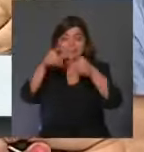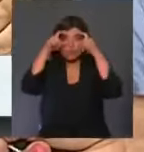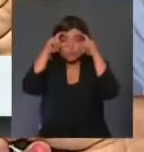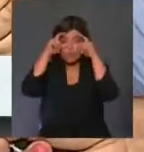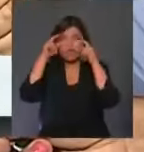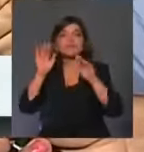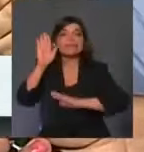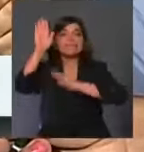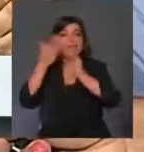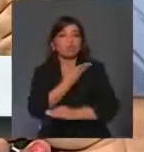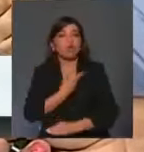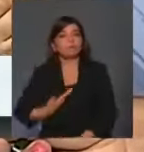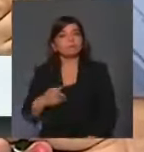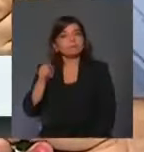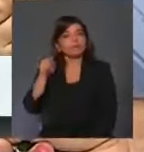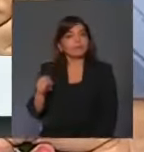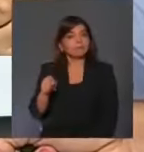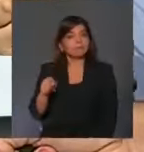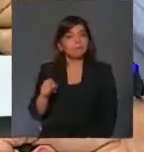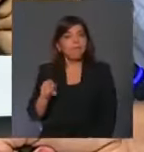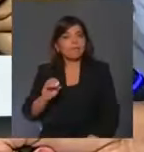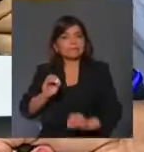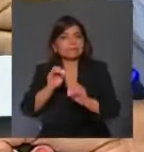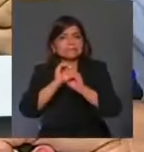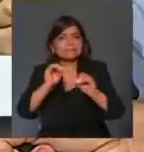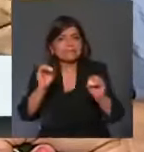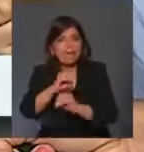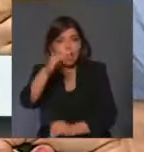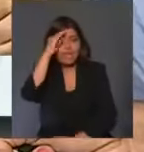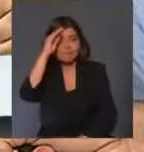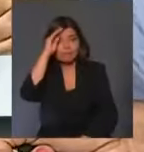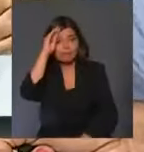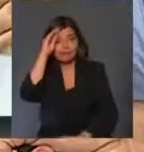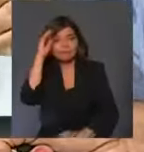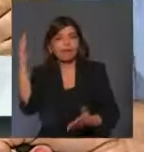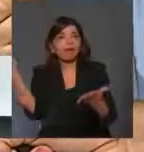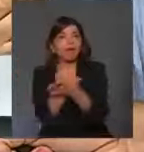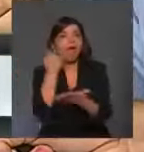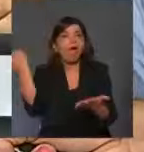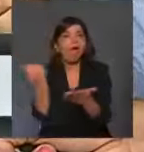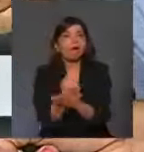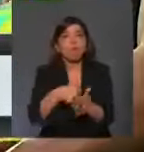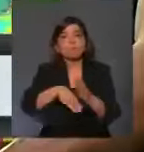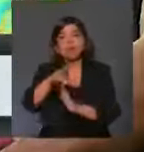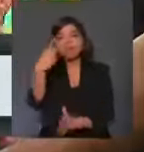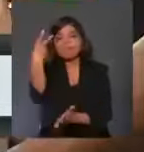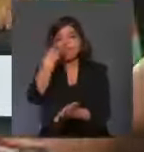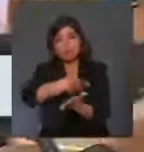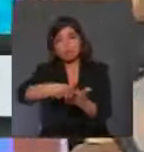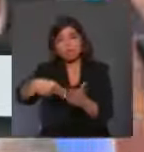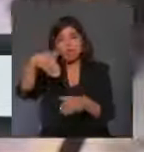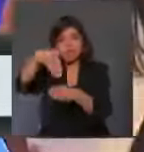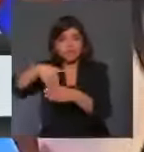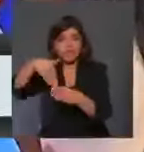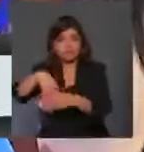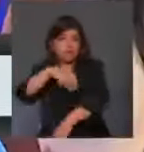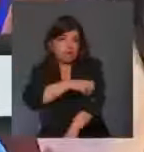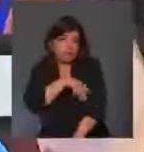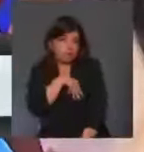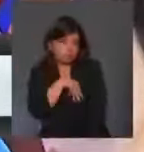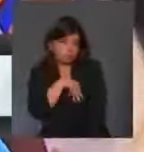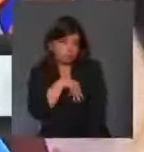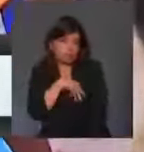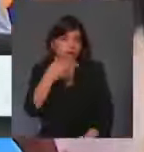que a partir de cero experiencia política llegó a sacar más de 2 millones de votos en una región complicada. Lunes de balances donde los socios